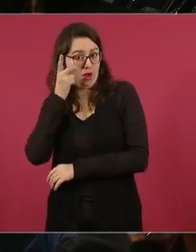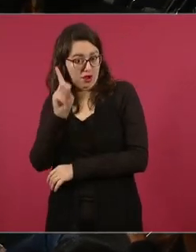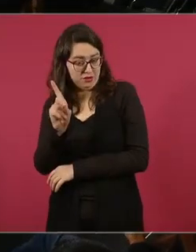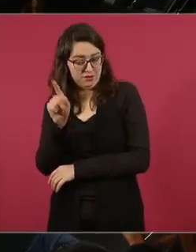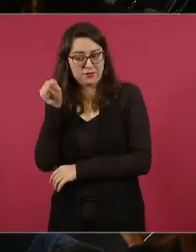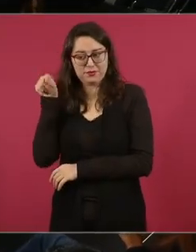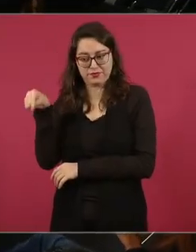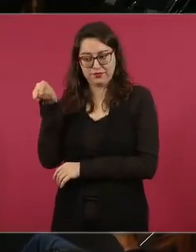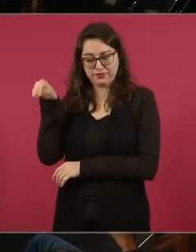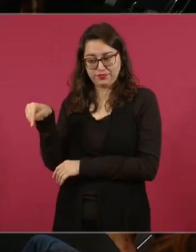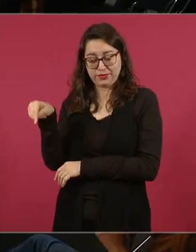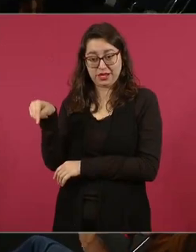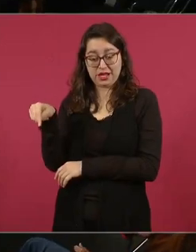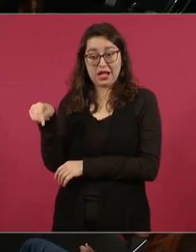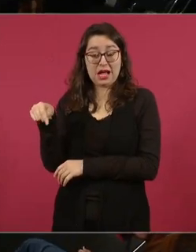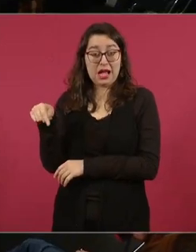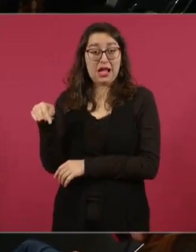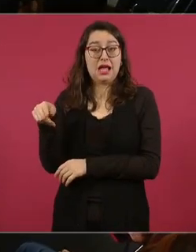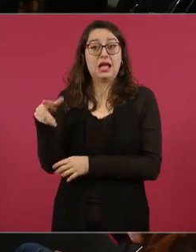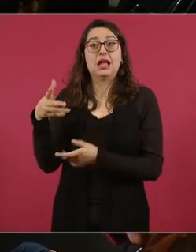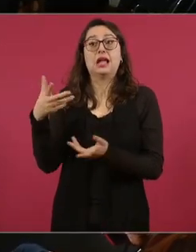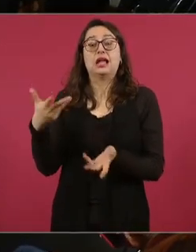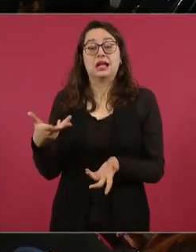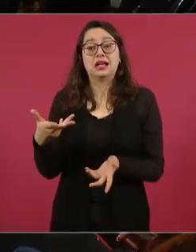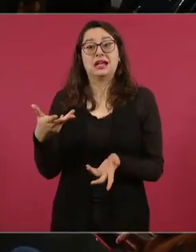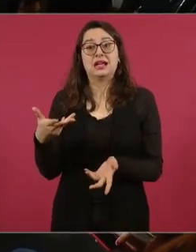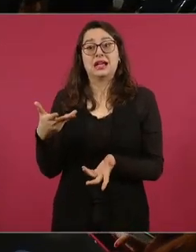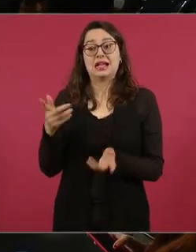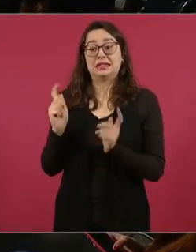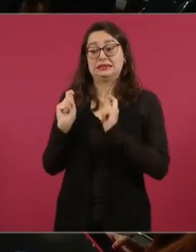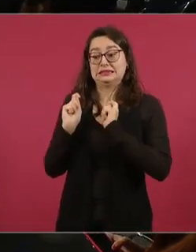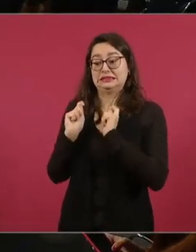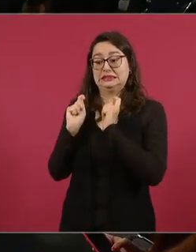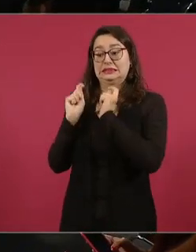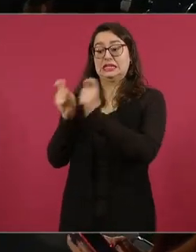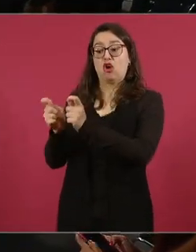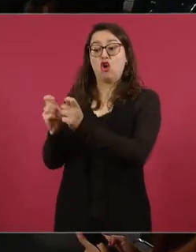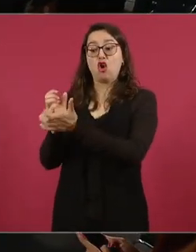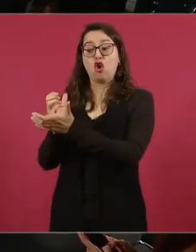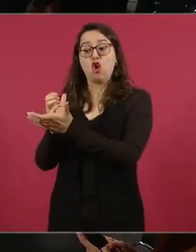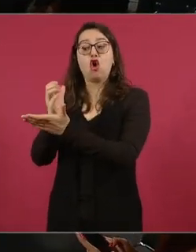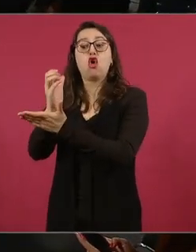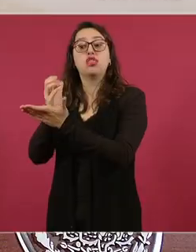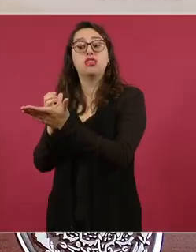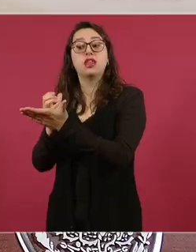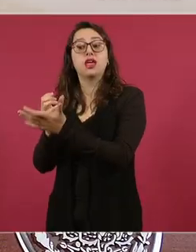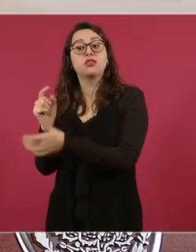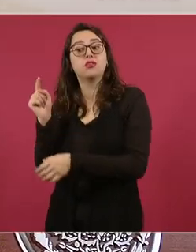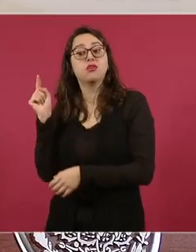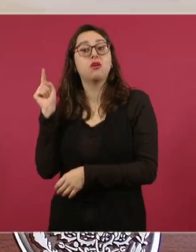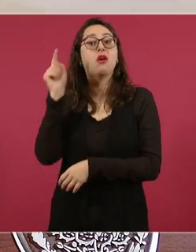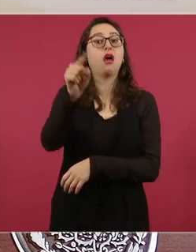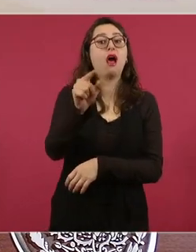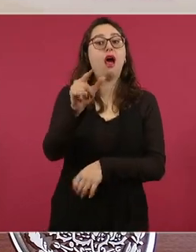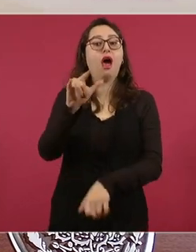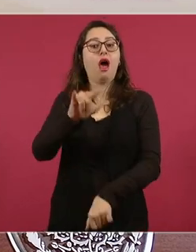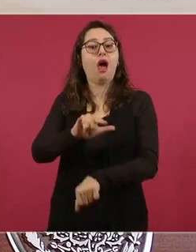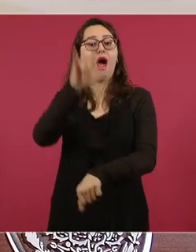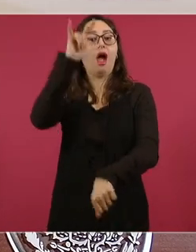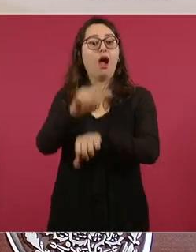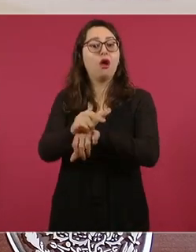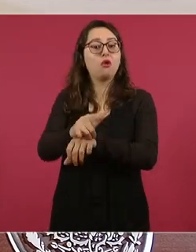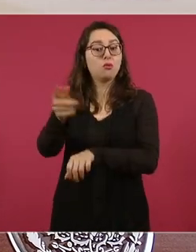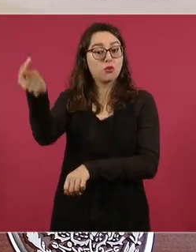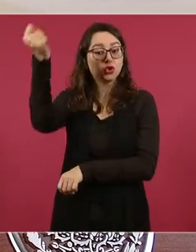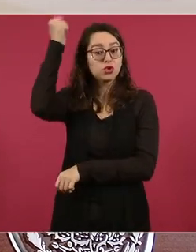Porque no se hizo el aeropuerto en el lago de Texcoco, aunque sirve